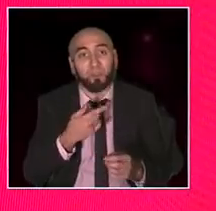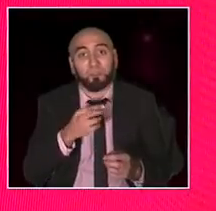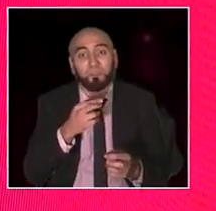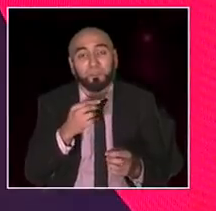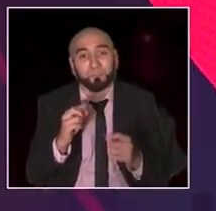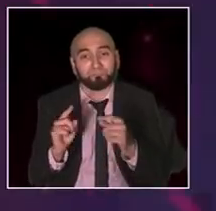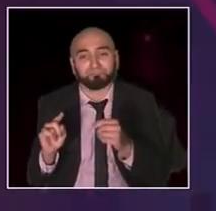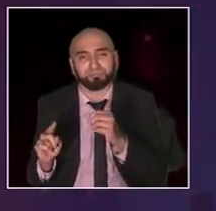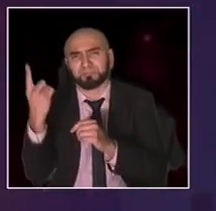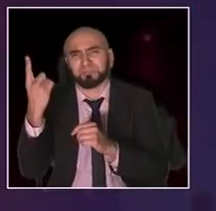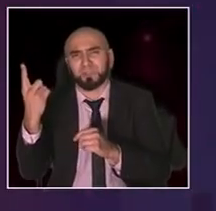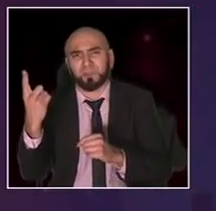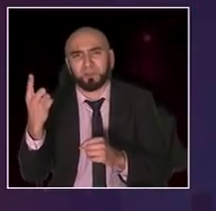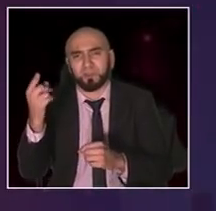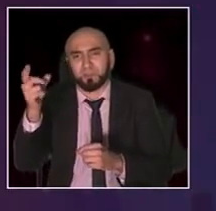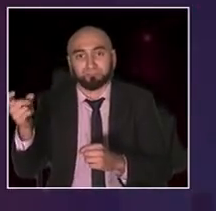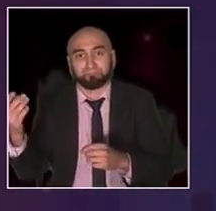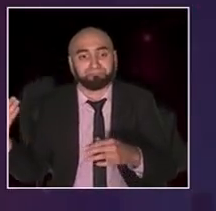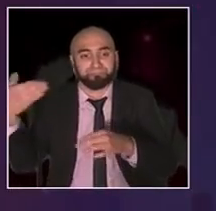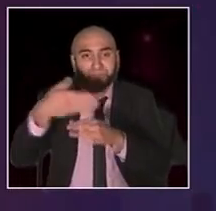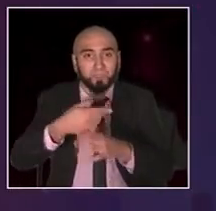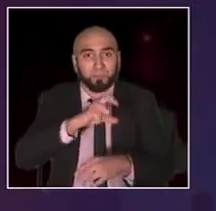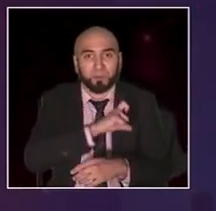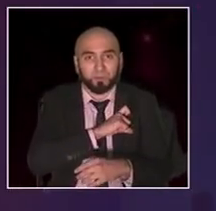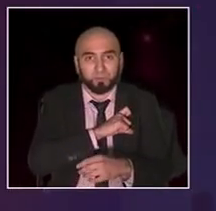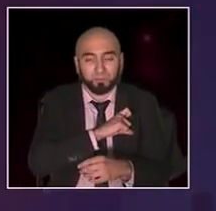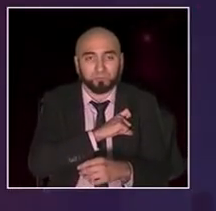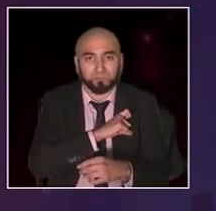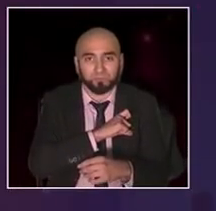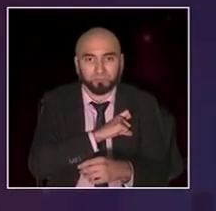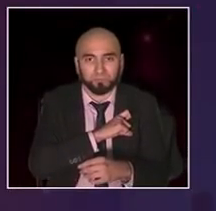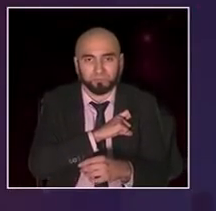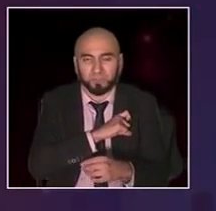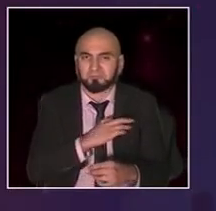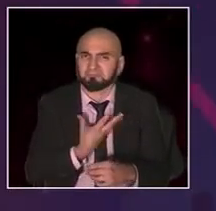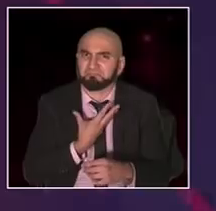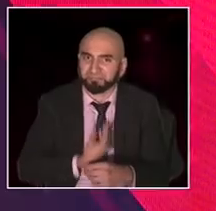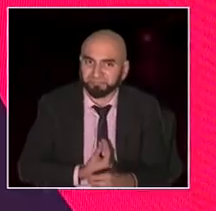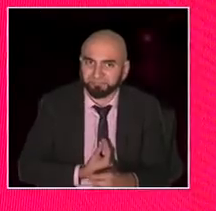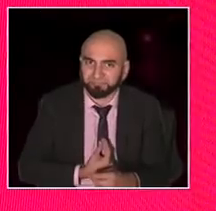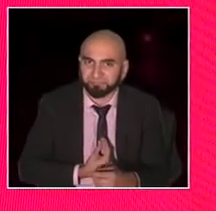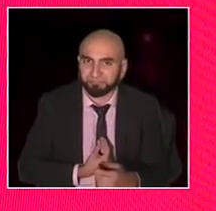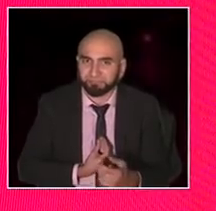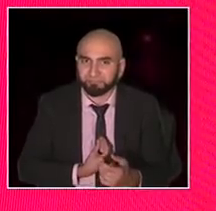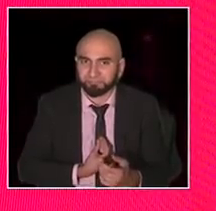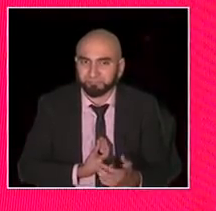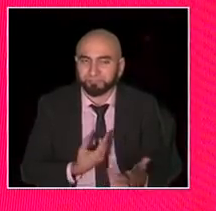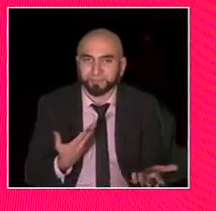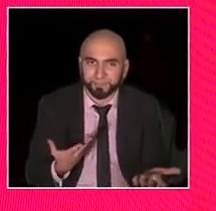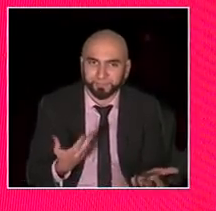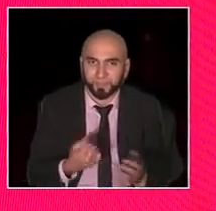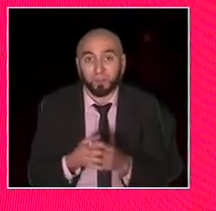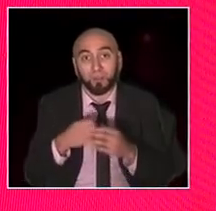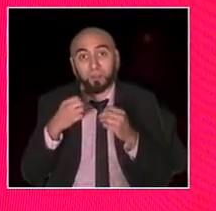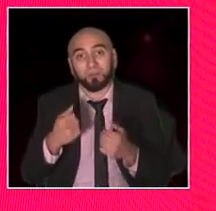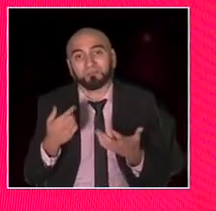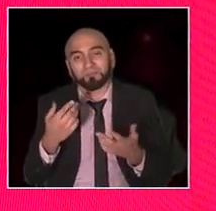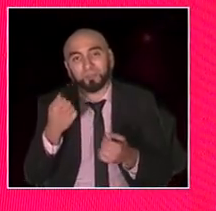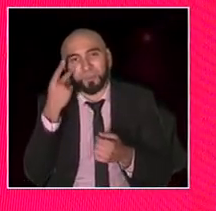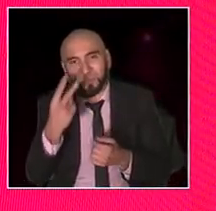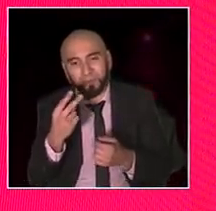que descubrieron nuestro país, que entre paréntesis no fue Diego de Almagro, porque pudimos ver, cierto, que Hernando de Magallanes